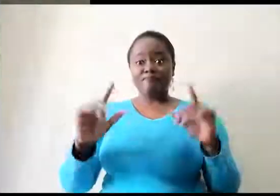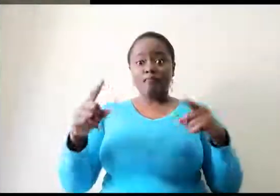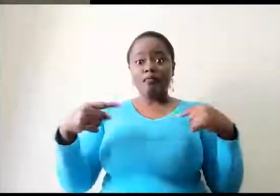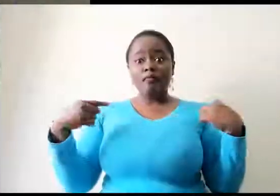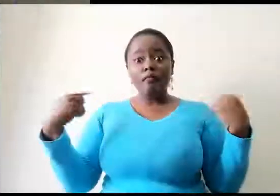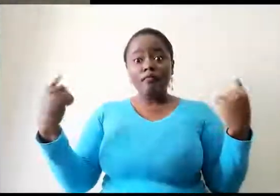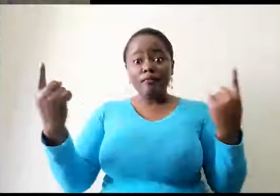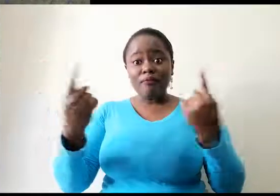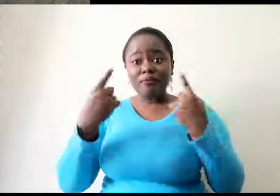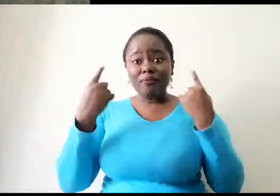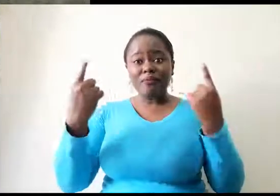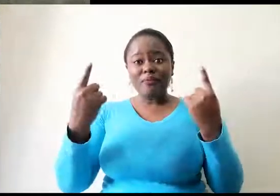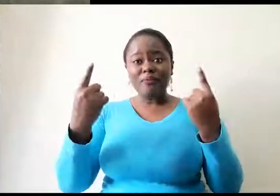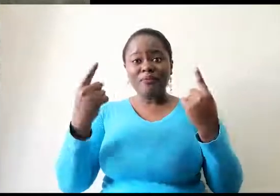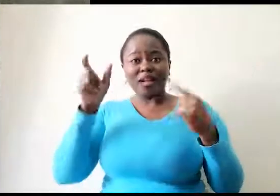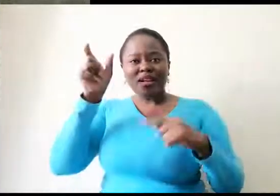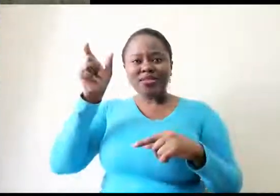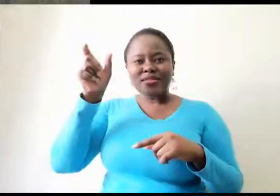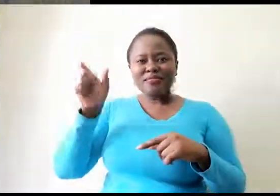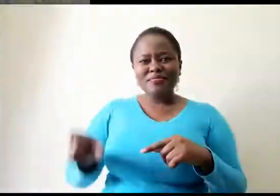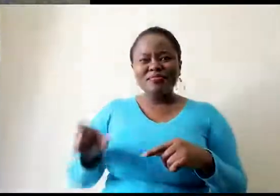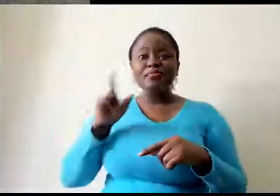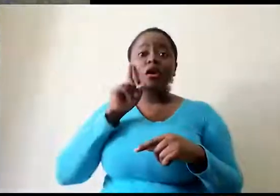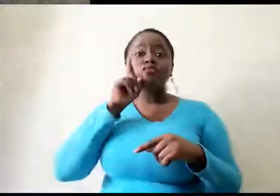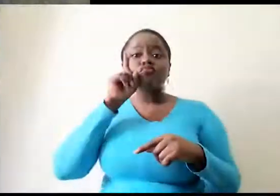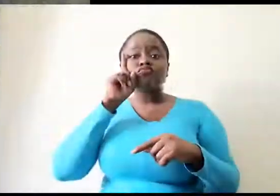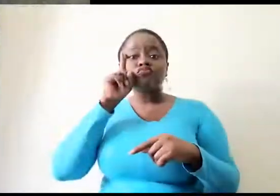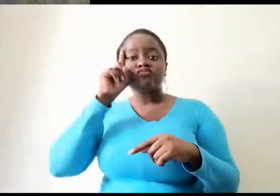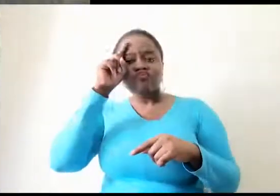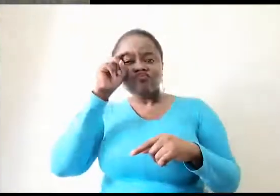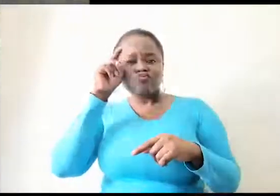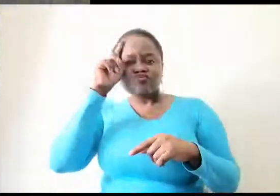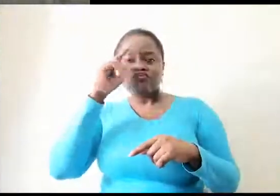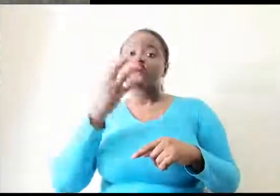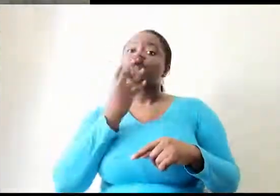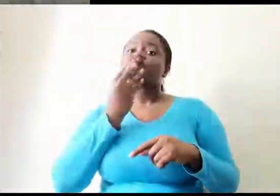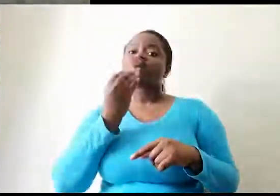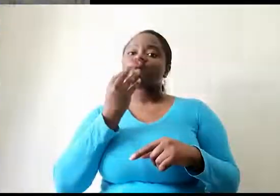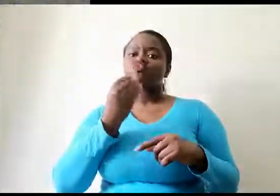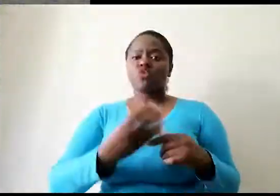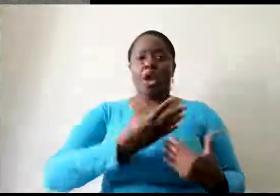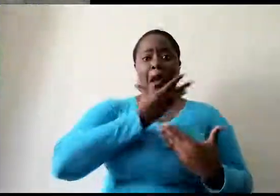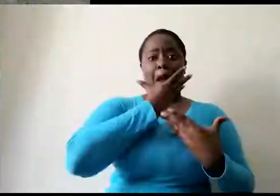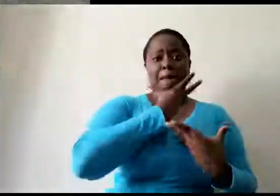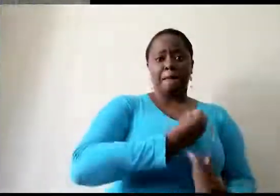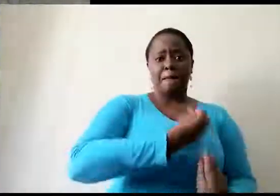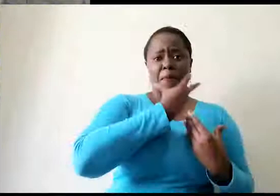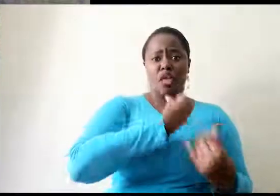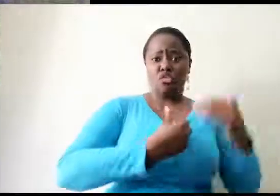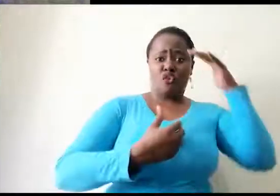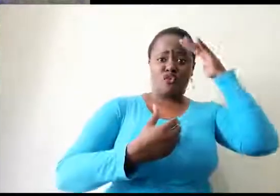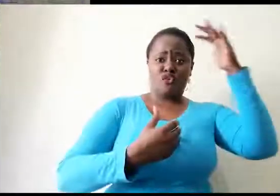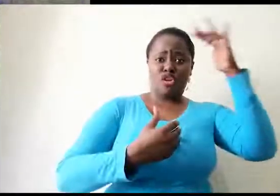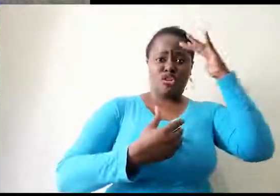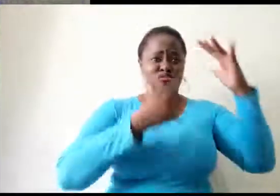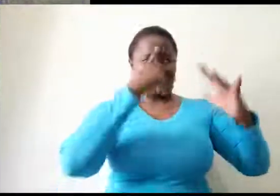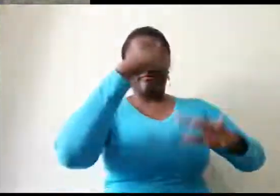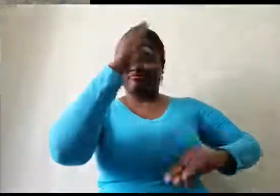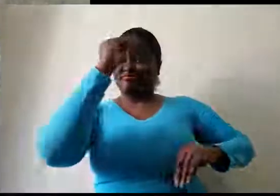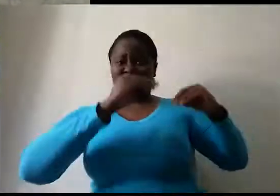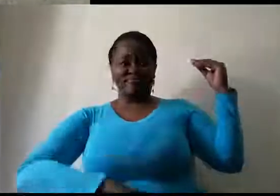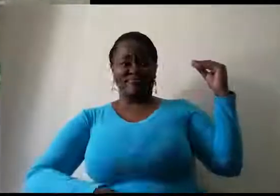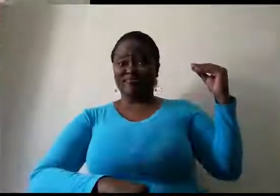decir entonces que Epicuro es antiplatónico, es decir, no está de acuerdo con el filósofo